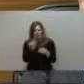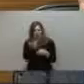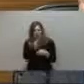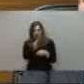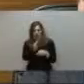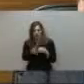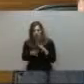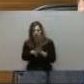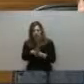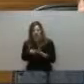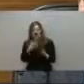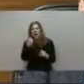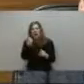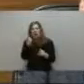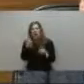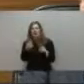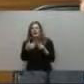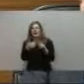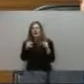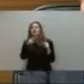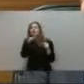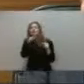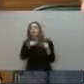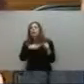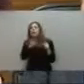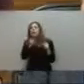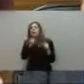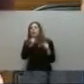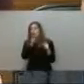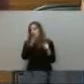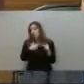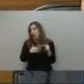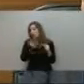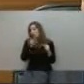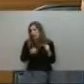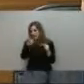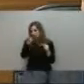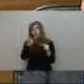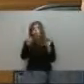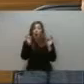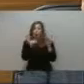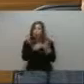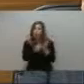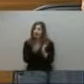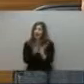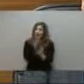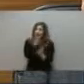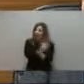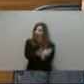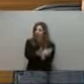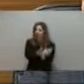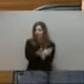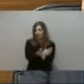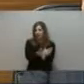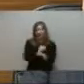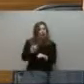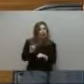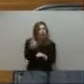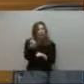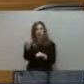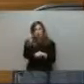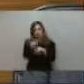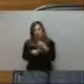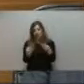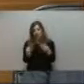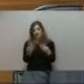cómo lo puedo decir en asturiano, que igual es más fácil. Antes de hacer planes, lo primero que hay que hacer, si se tiene